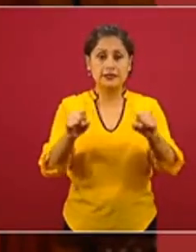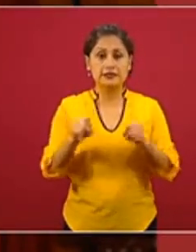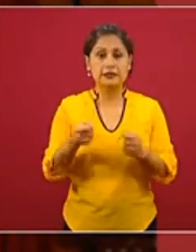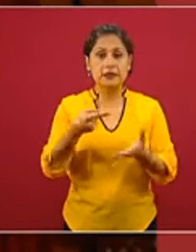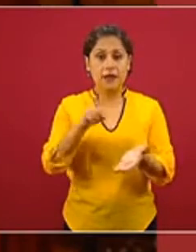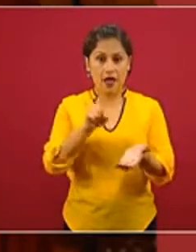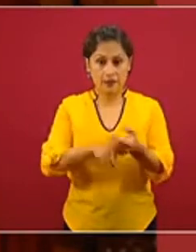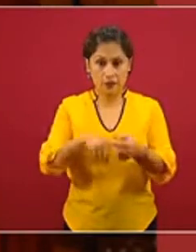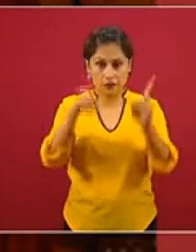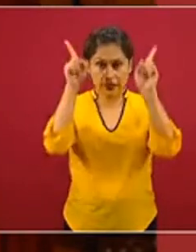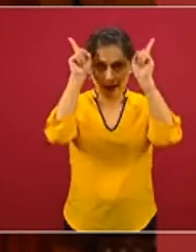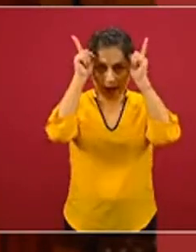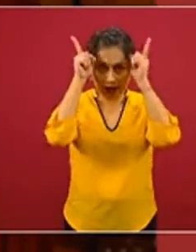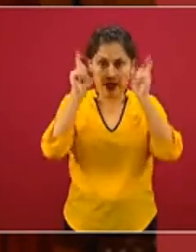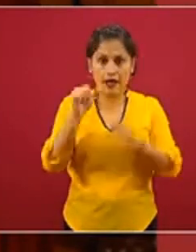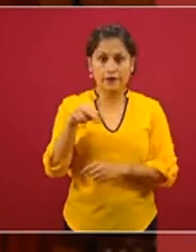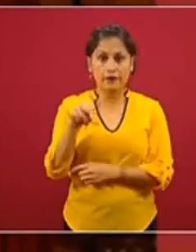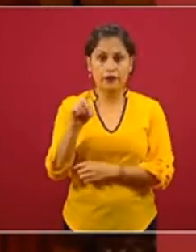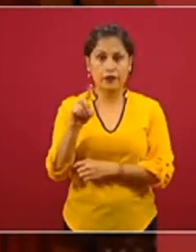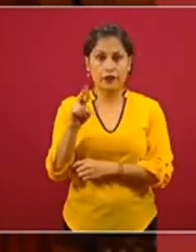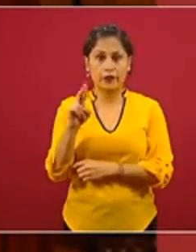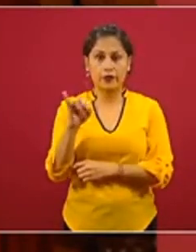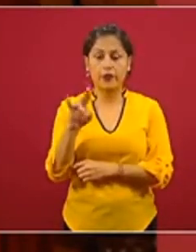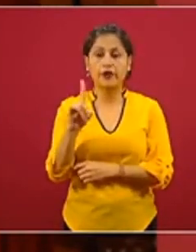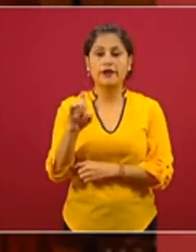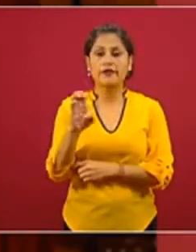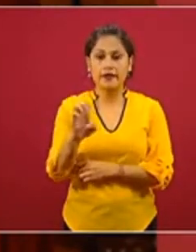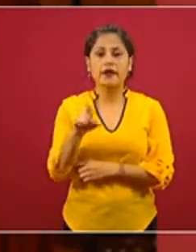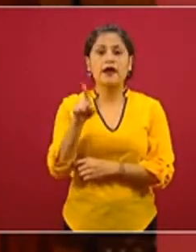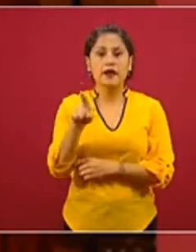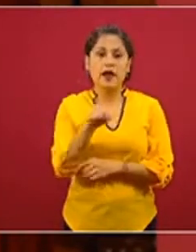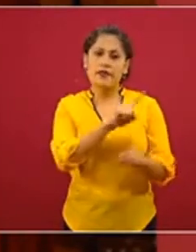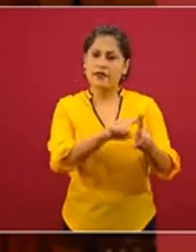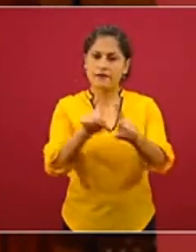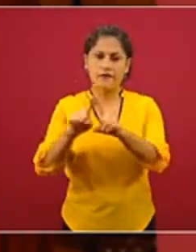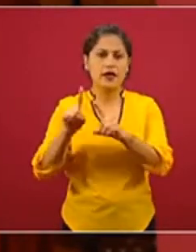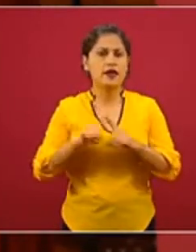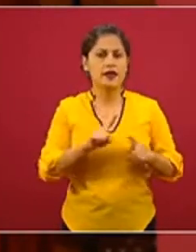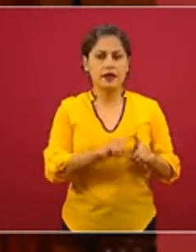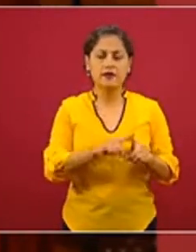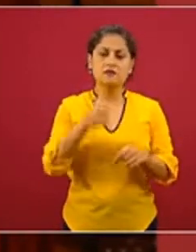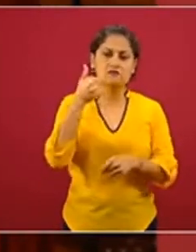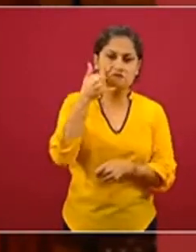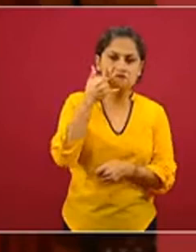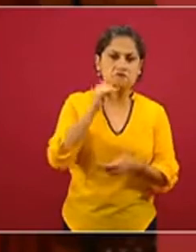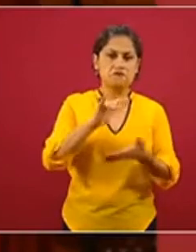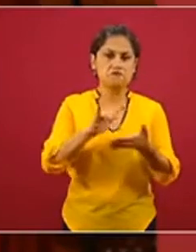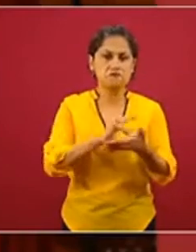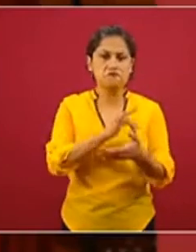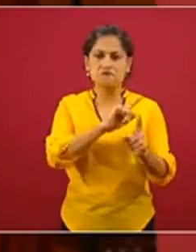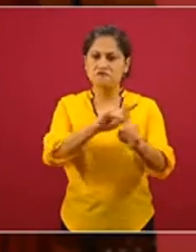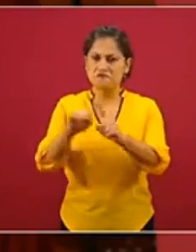Android de los aparatos en general, ¿no? Pero también existe